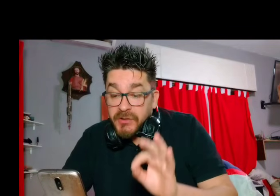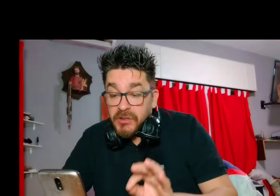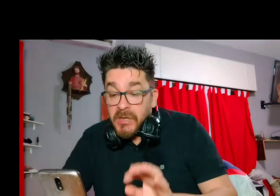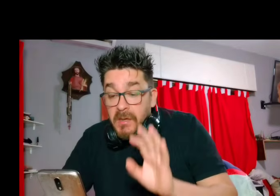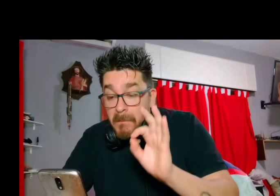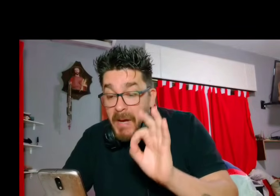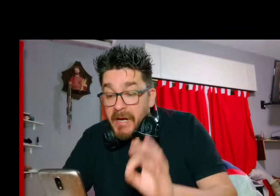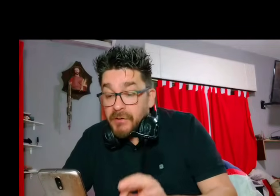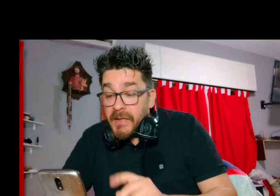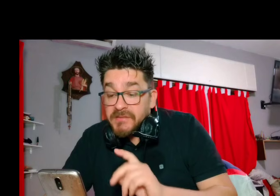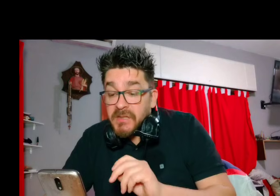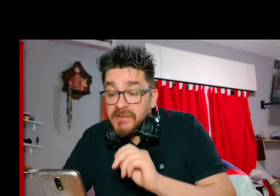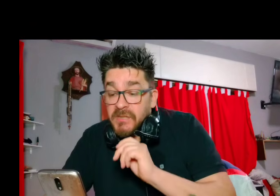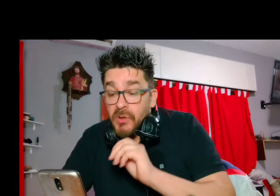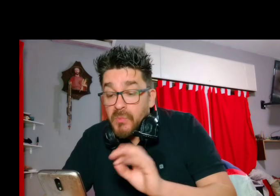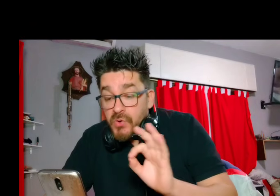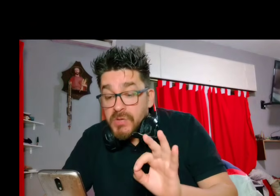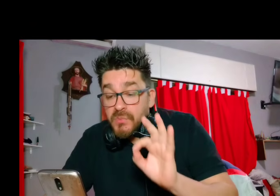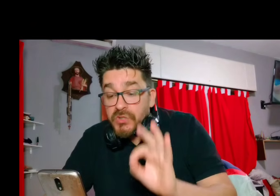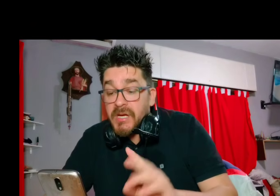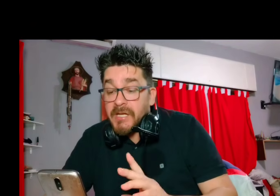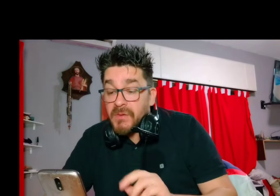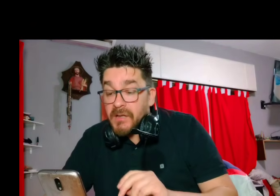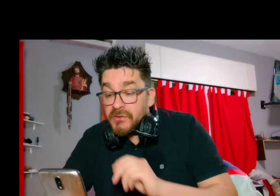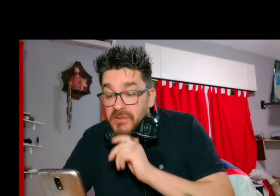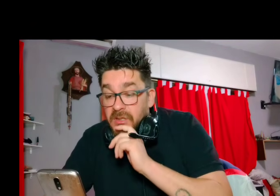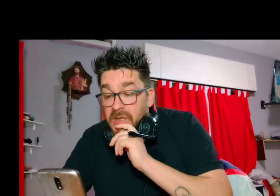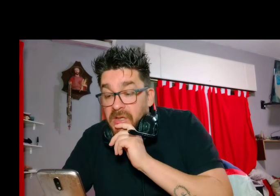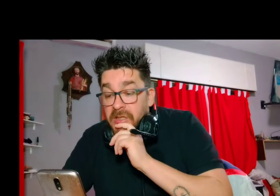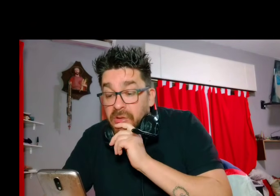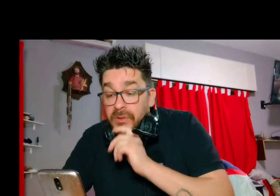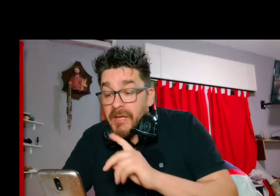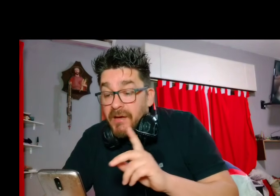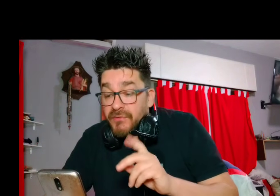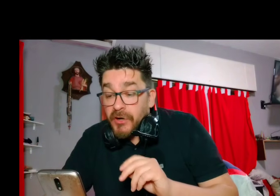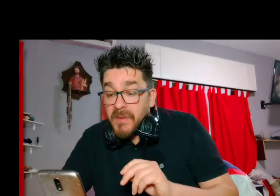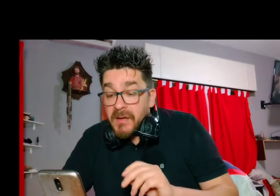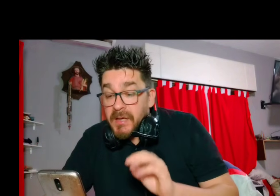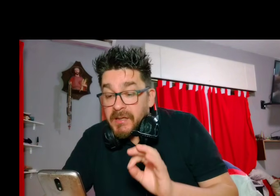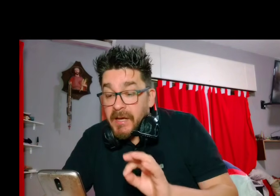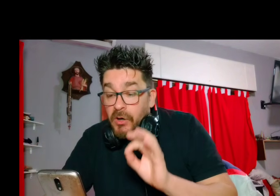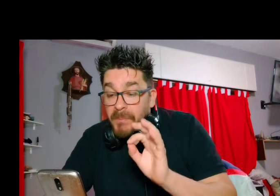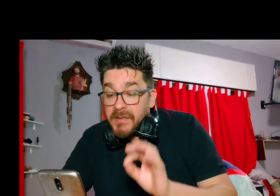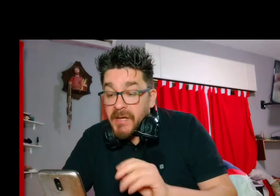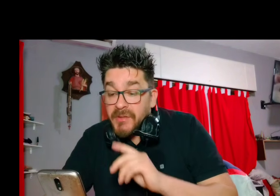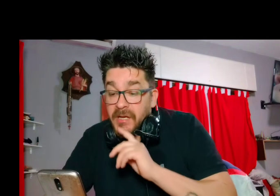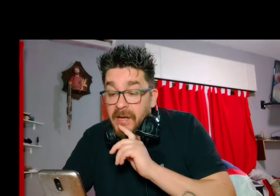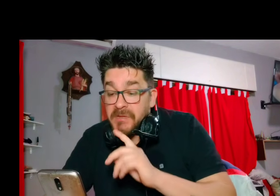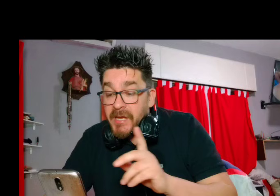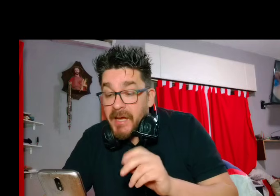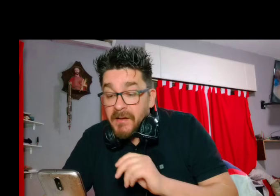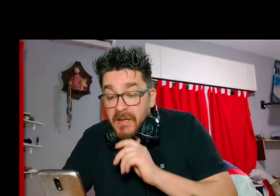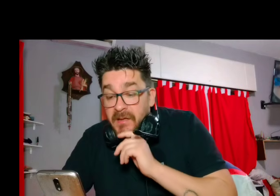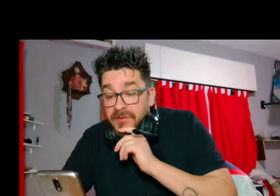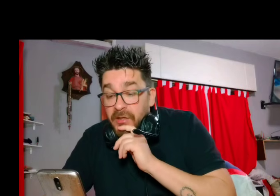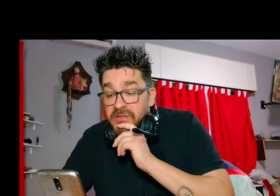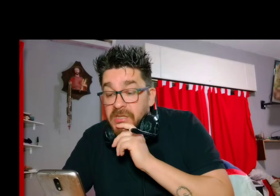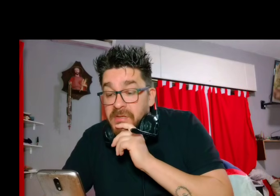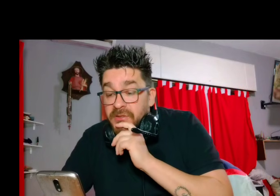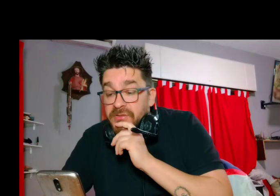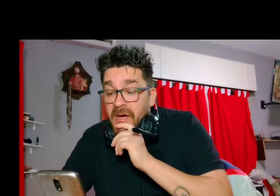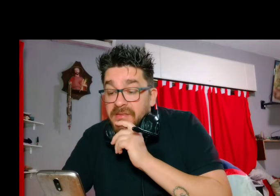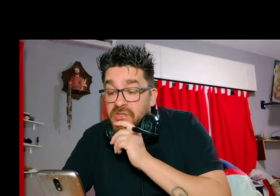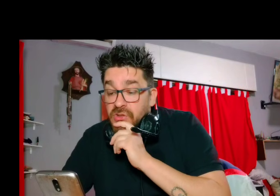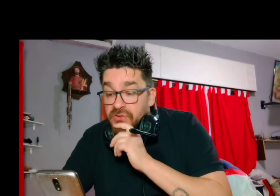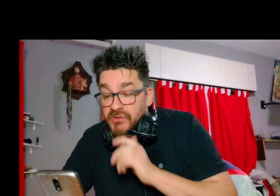con el proyecto de Bacanora, siguen siendo muy, muy elevados, incluida la forma en que la compañía extraerá el mineral de